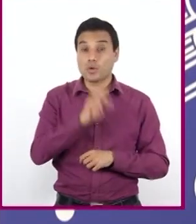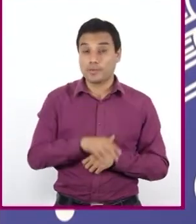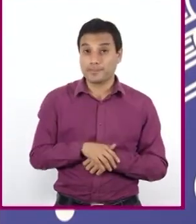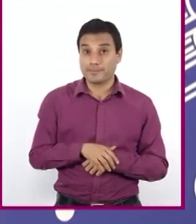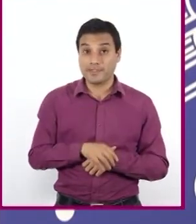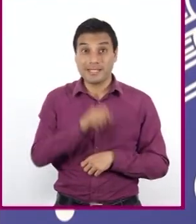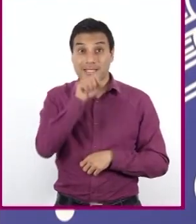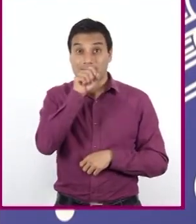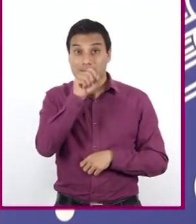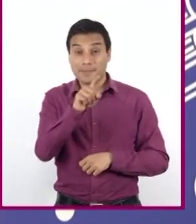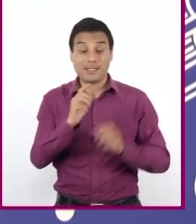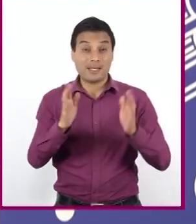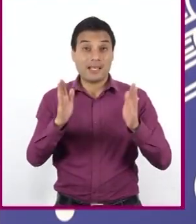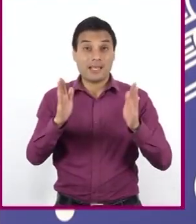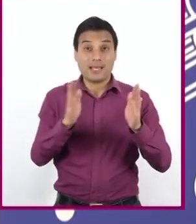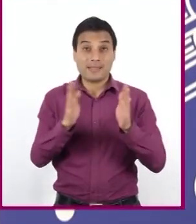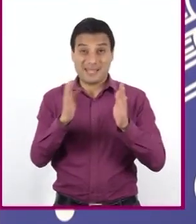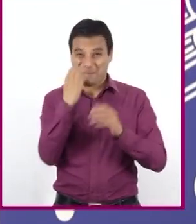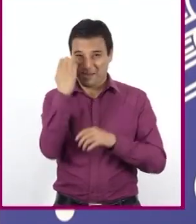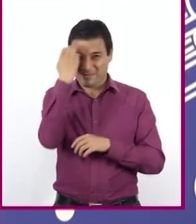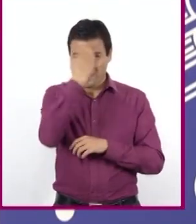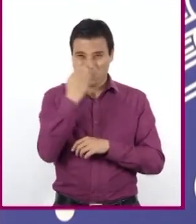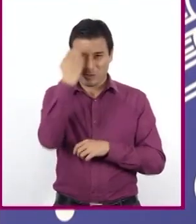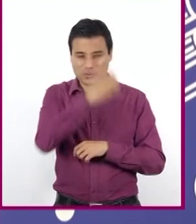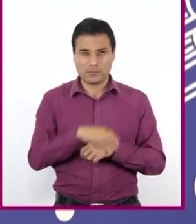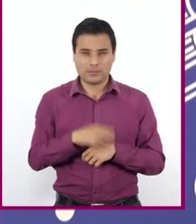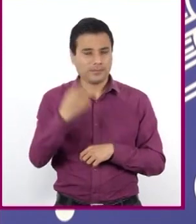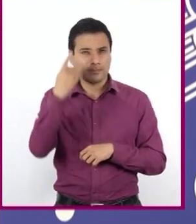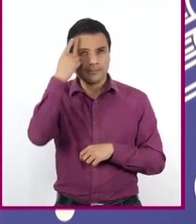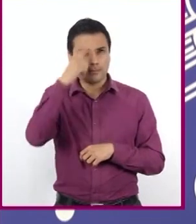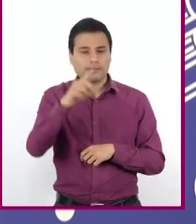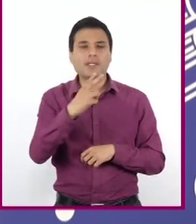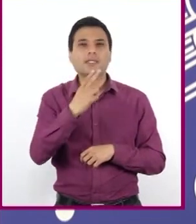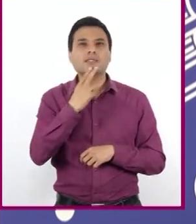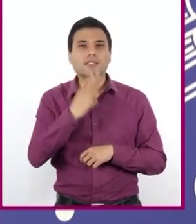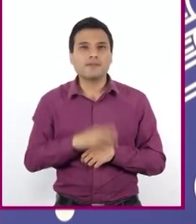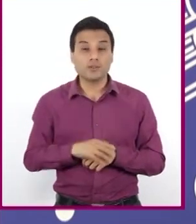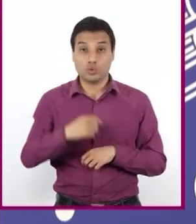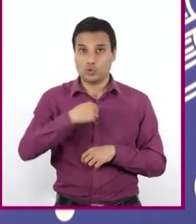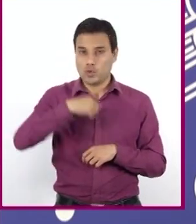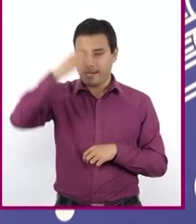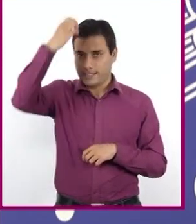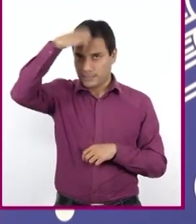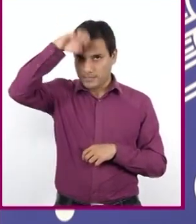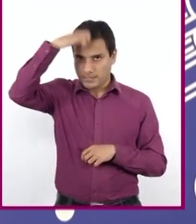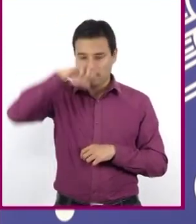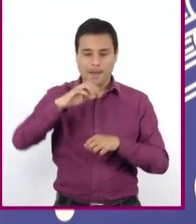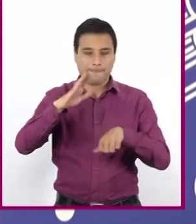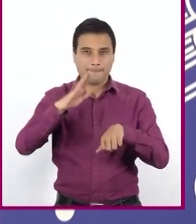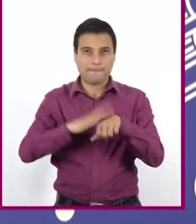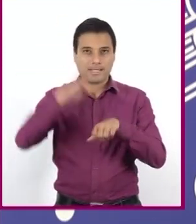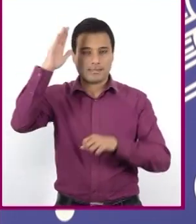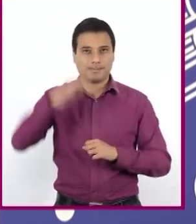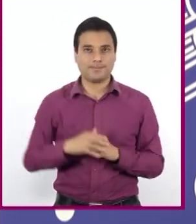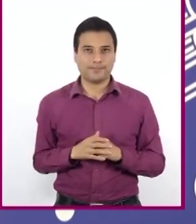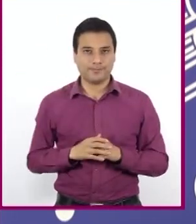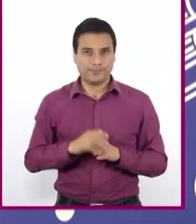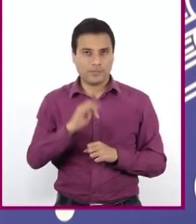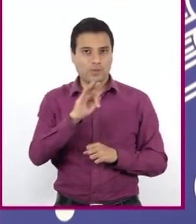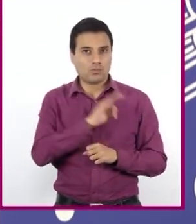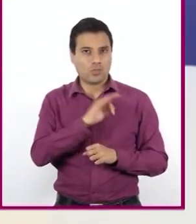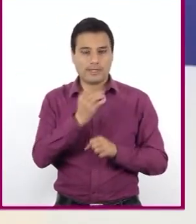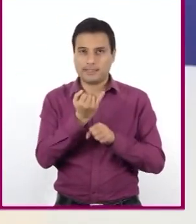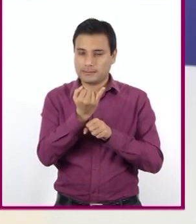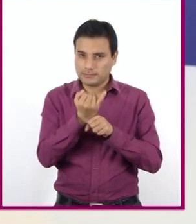la evaluación final también nos permite enriquecer nuestra experiencia al realizar estos trabajos de